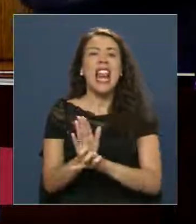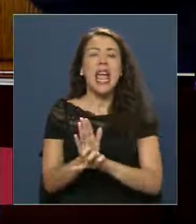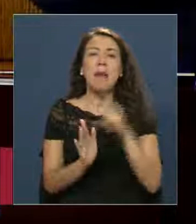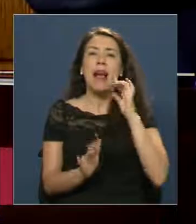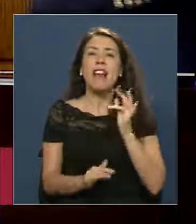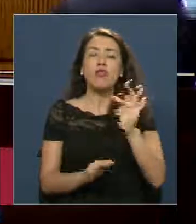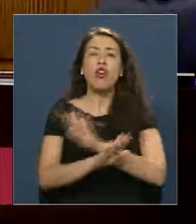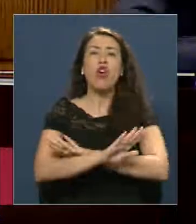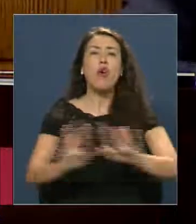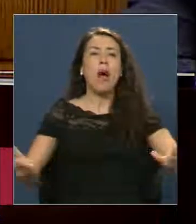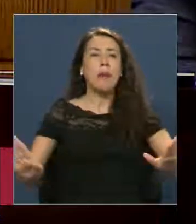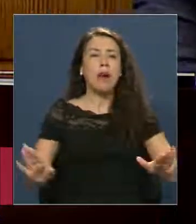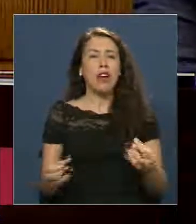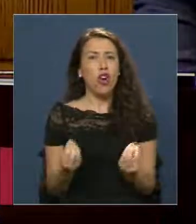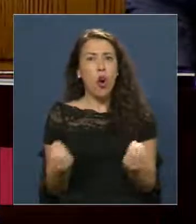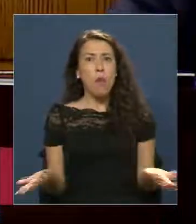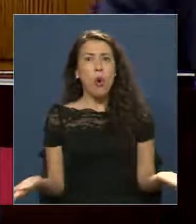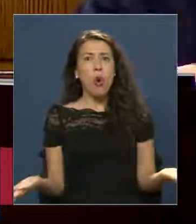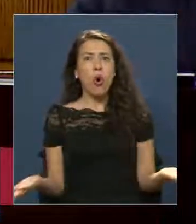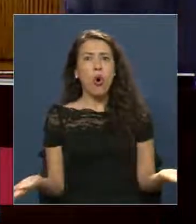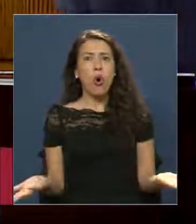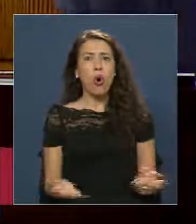que nunca más puedan hacerlo. ¿En qué quedamos?